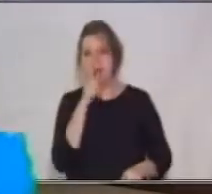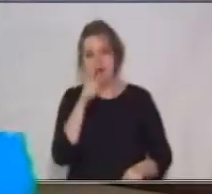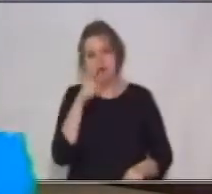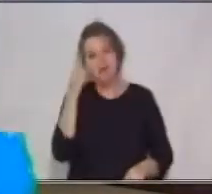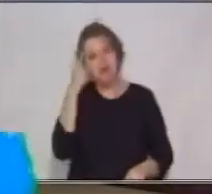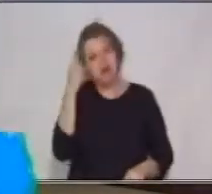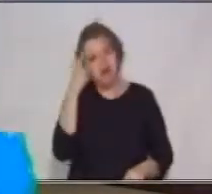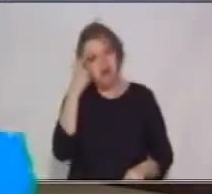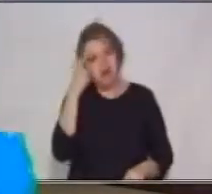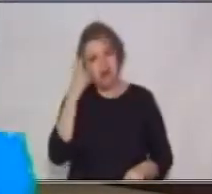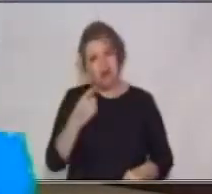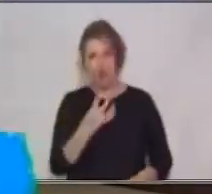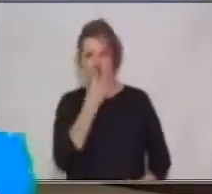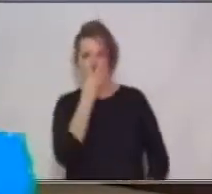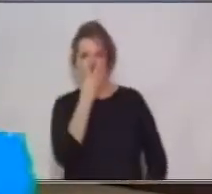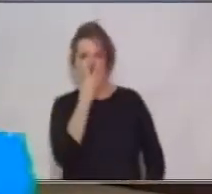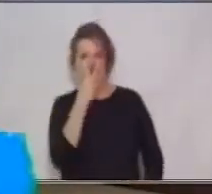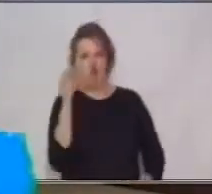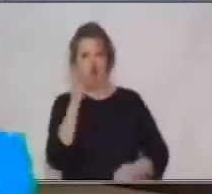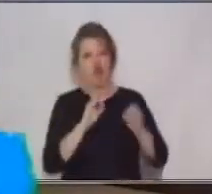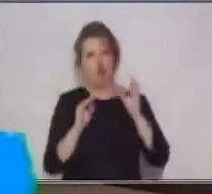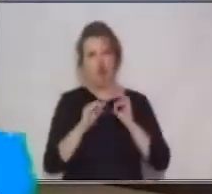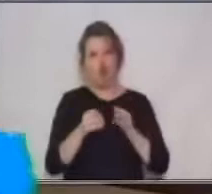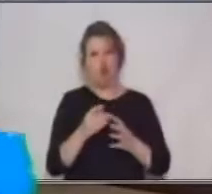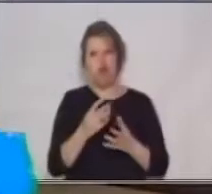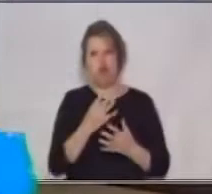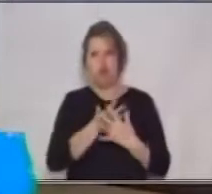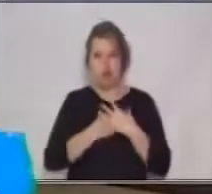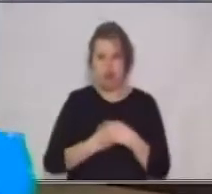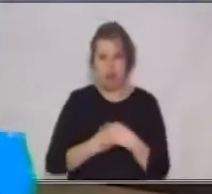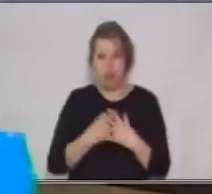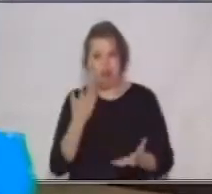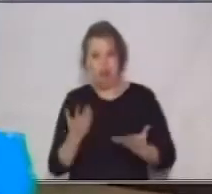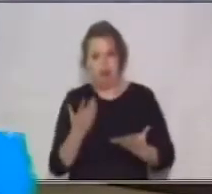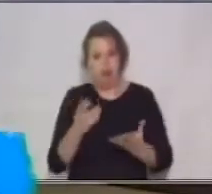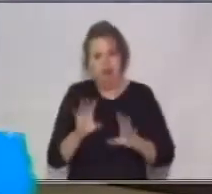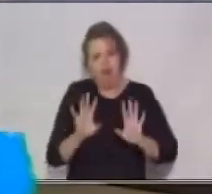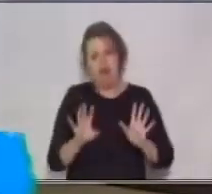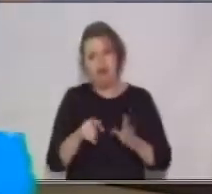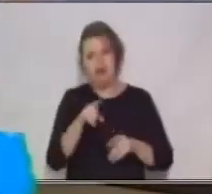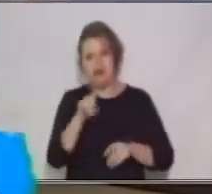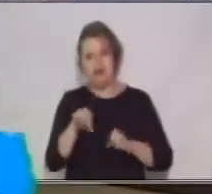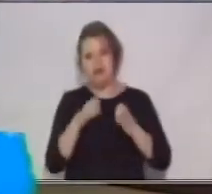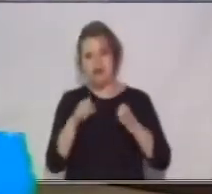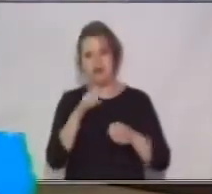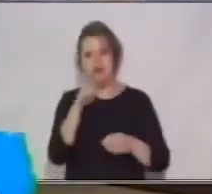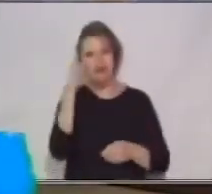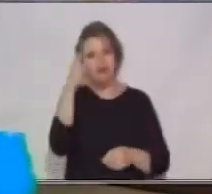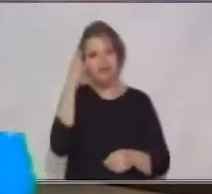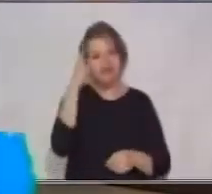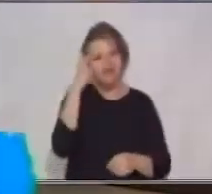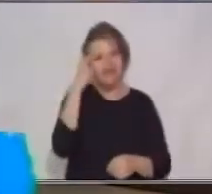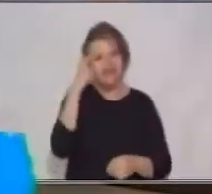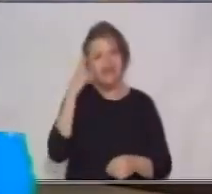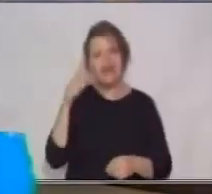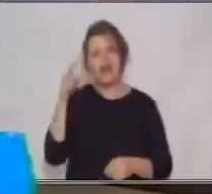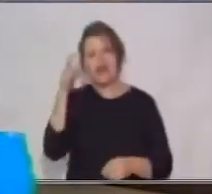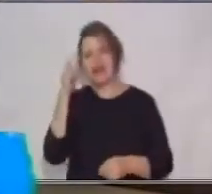como un tipo de enojo o como un tipo de alto. Entonces, así es como nosotros podemos identificar estas interjecciones.